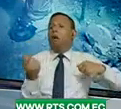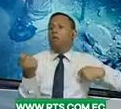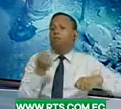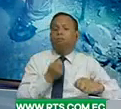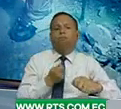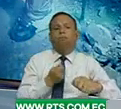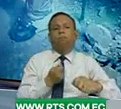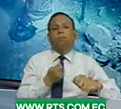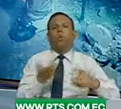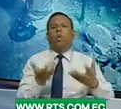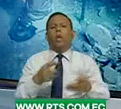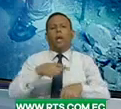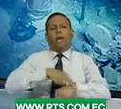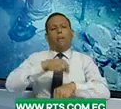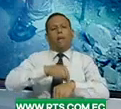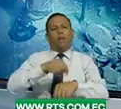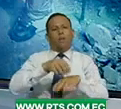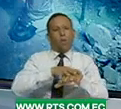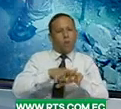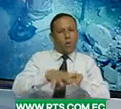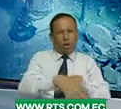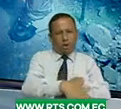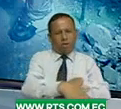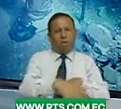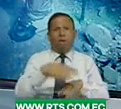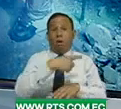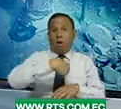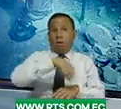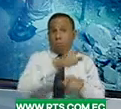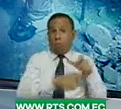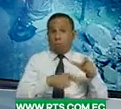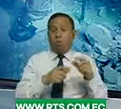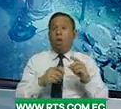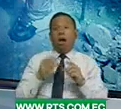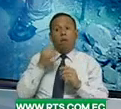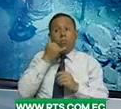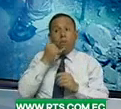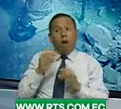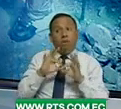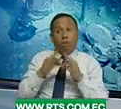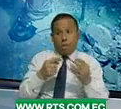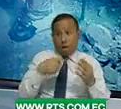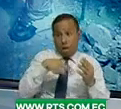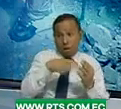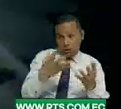Los captores habían solicitado dinero a la familia para liberarlos.